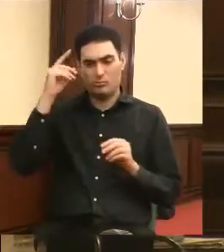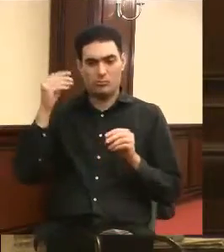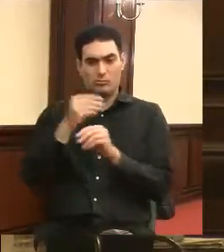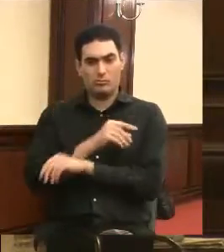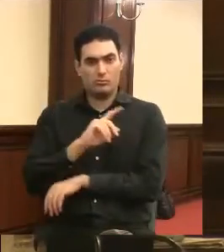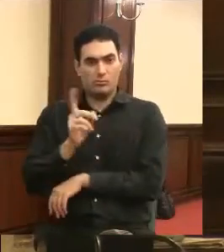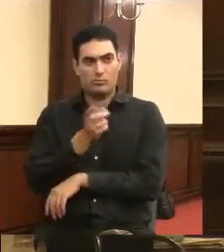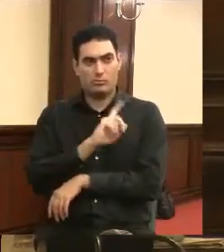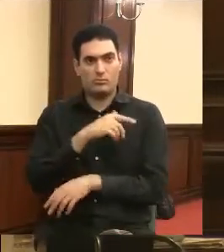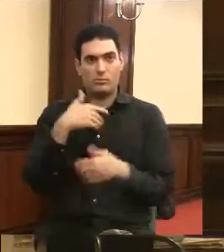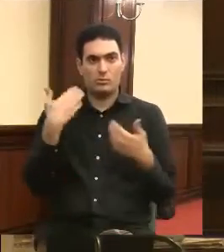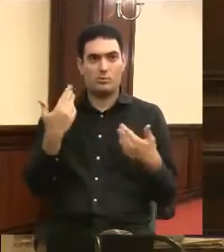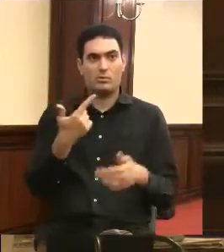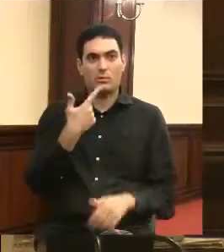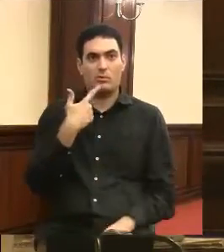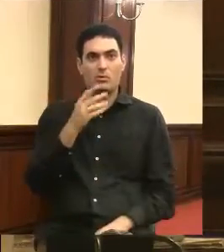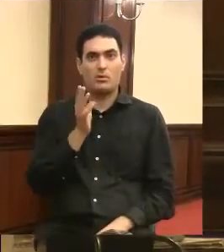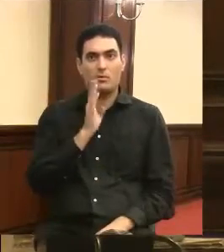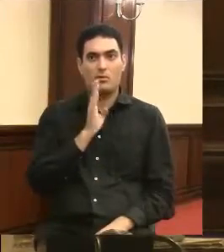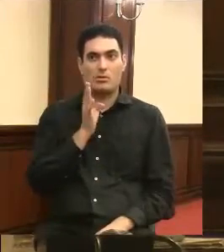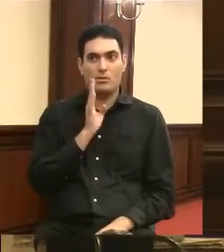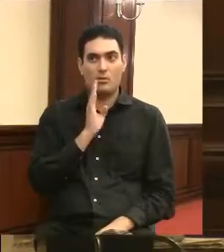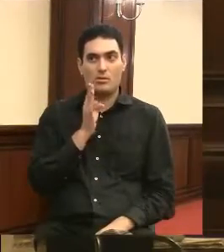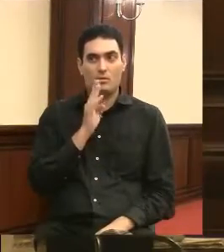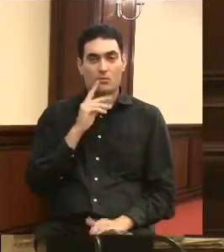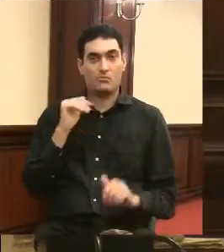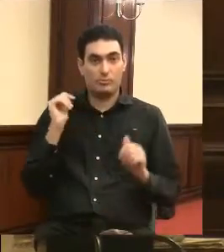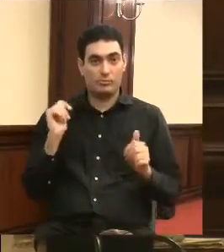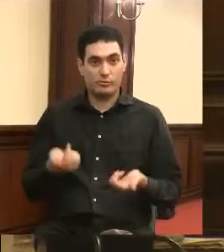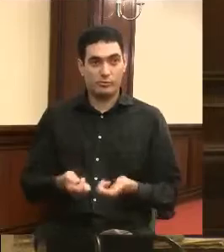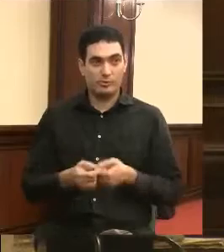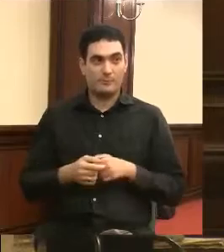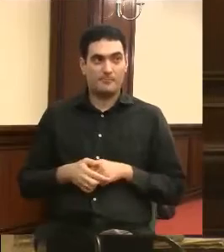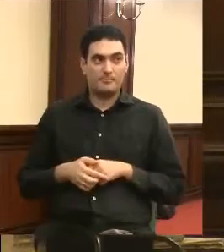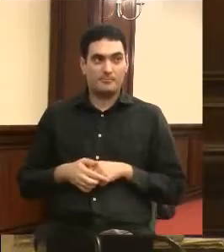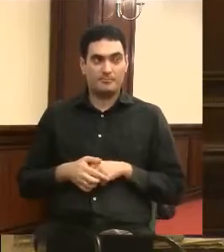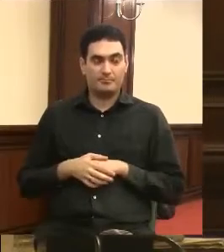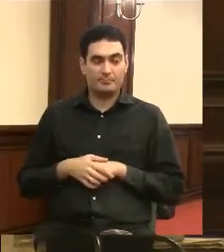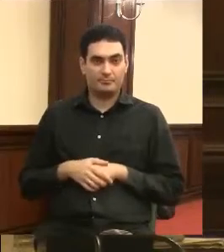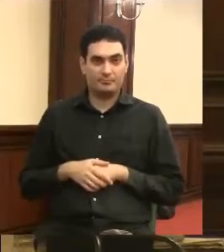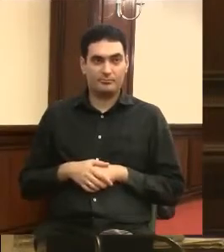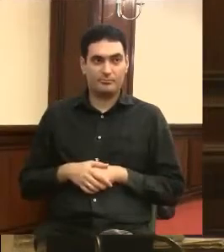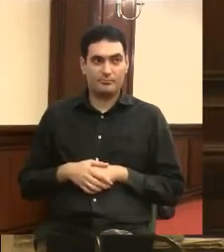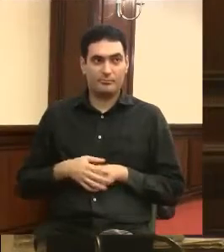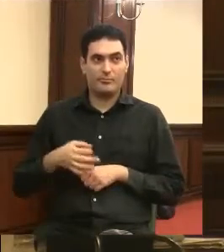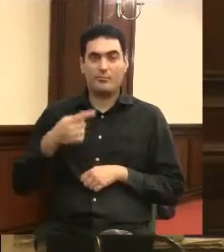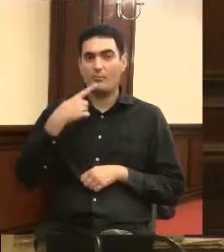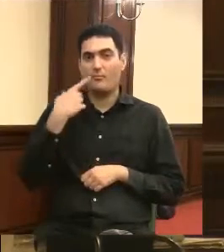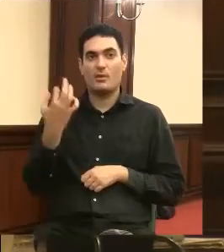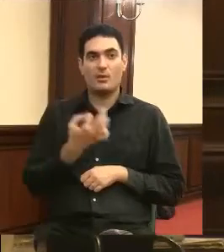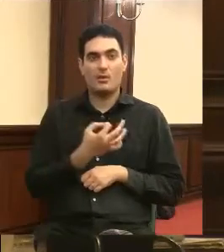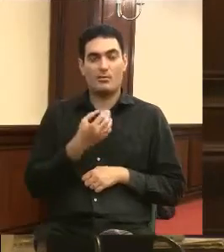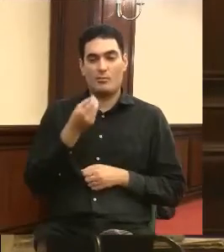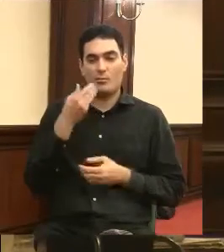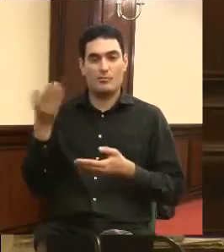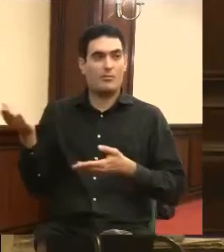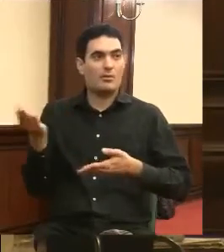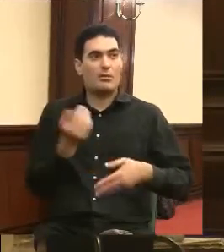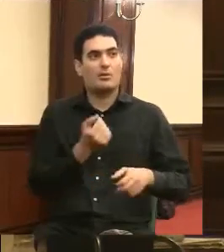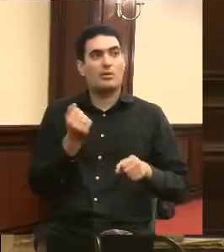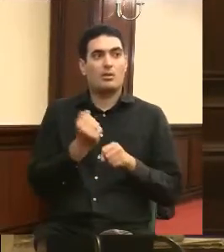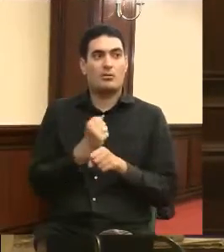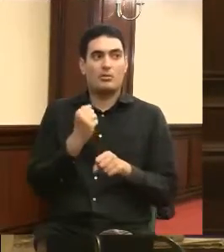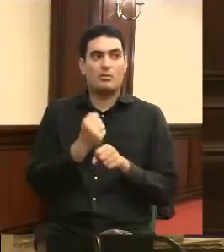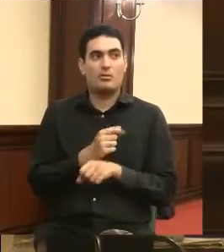confundir. Entonces, dicho esta precisión inicial, tenemos que decir que, bueno, bienvenidos a los